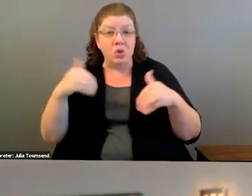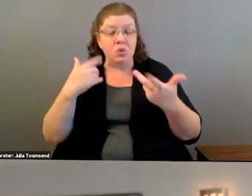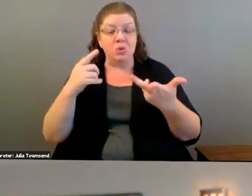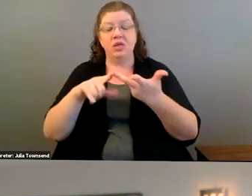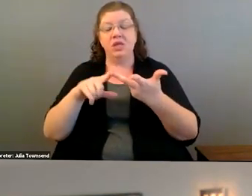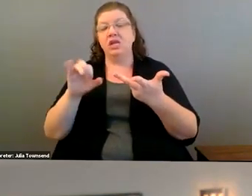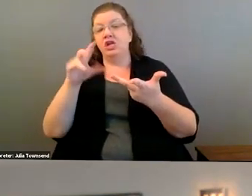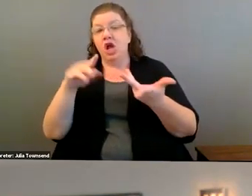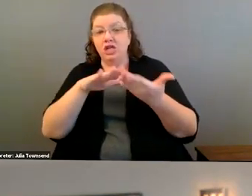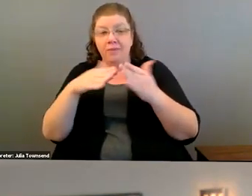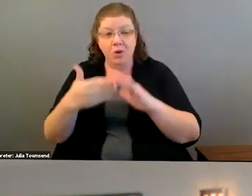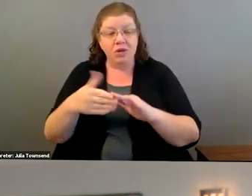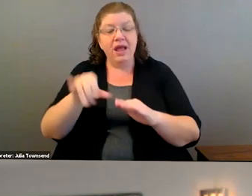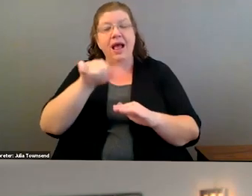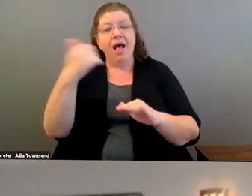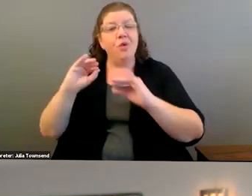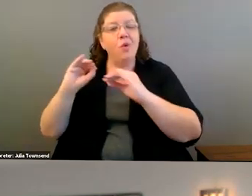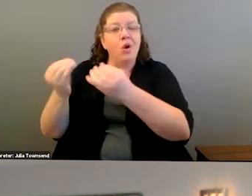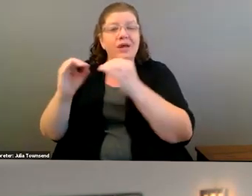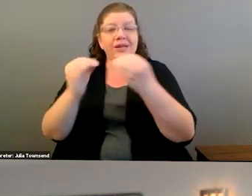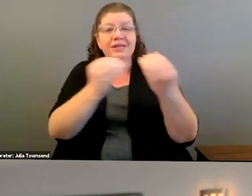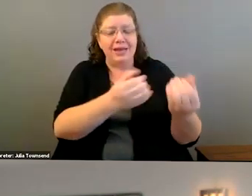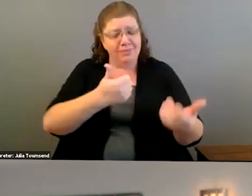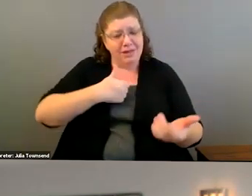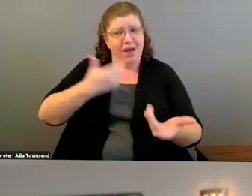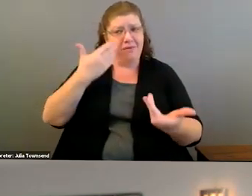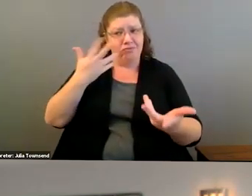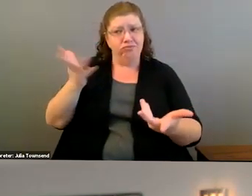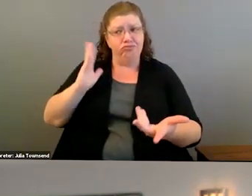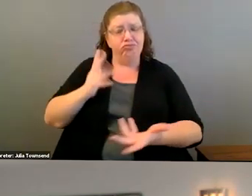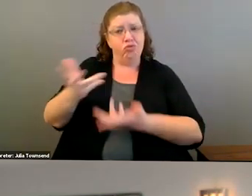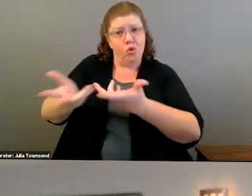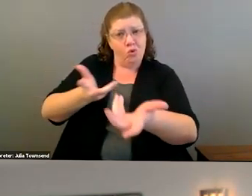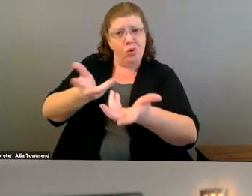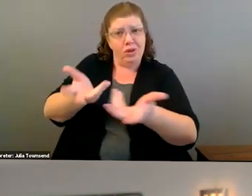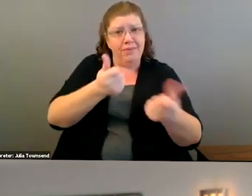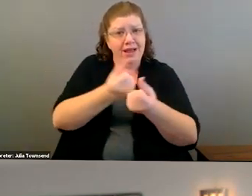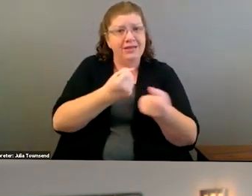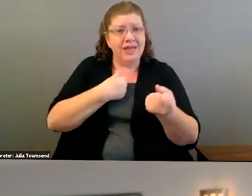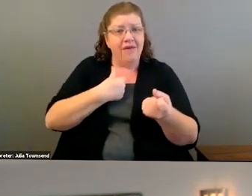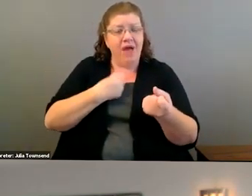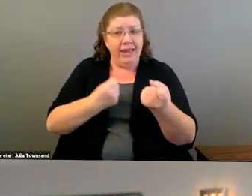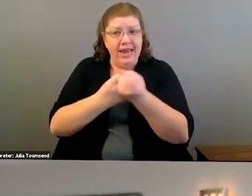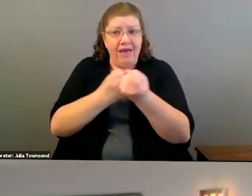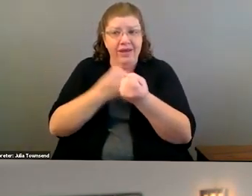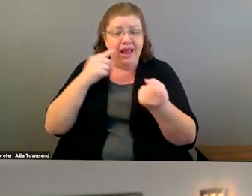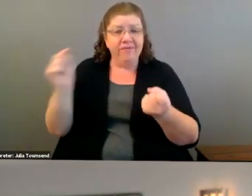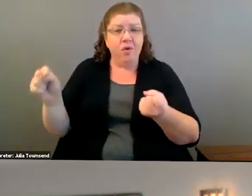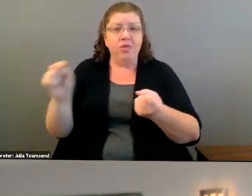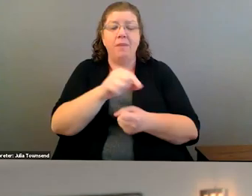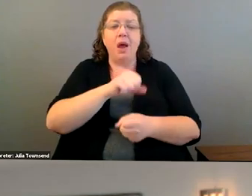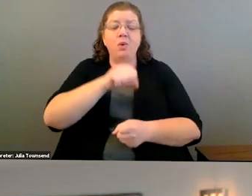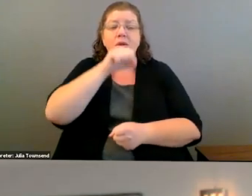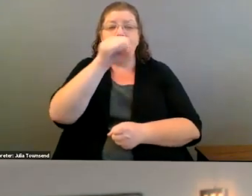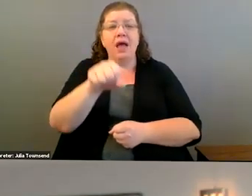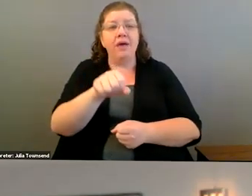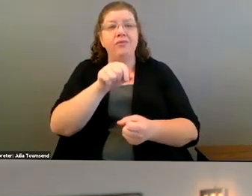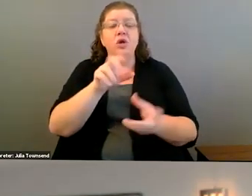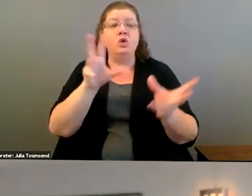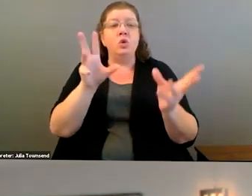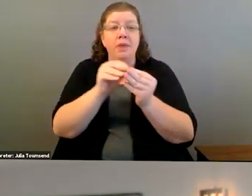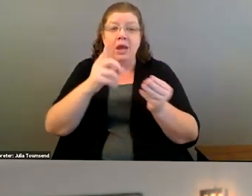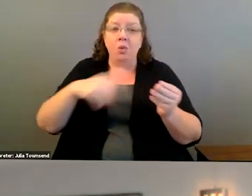youth community y otras organizaciones con las que yo he trabajado personalmente y él por las que puede interceder y me encantaría reunirme